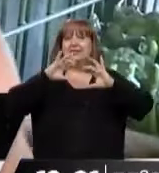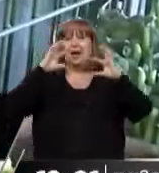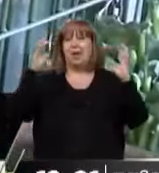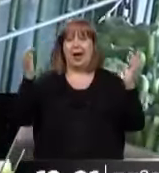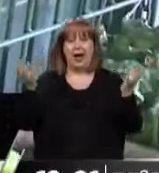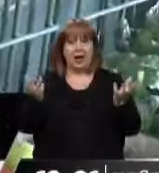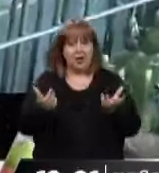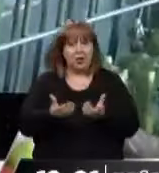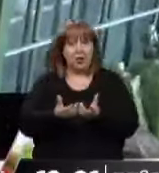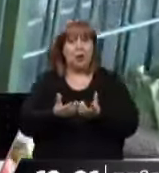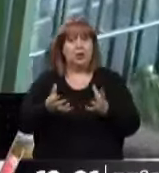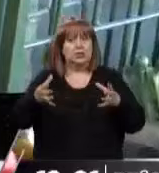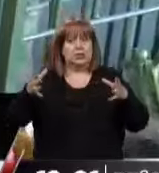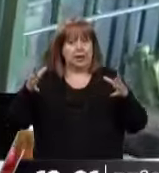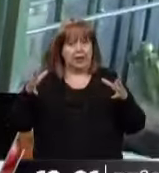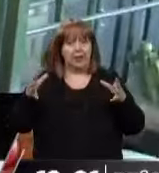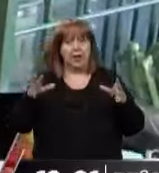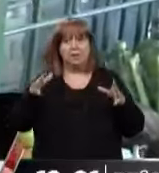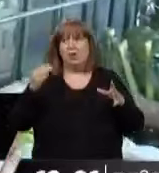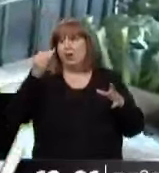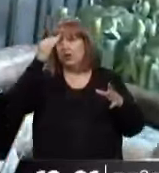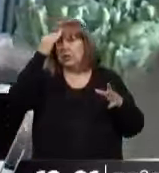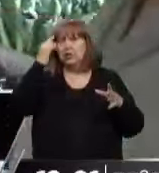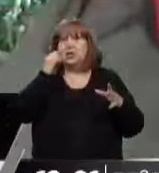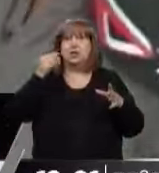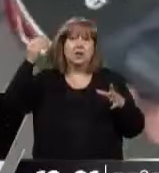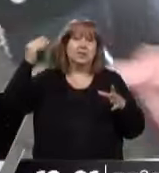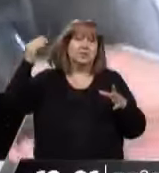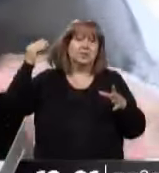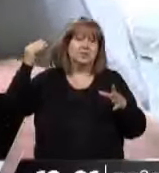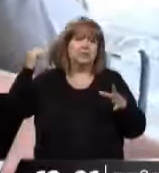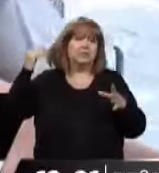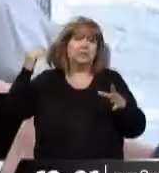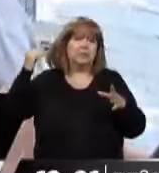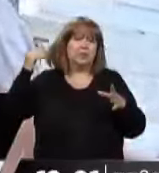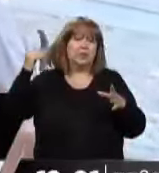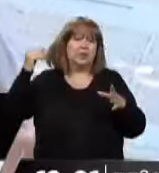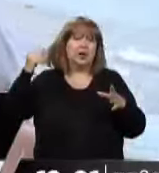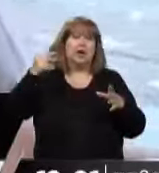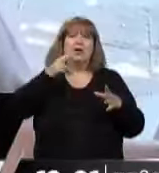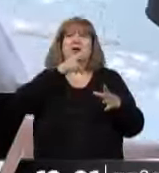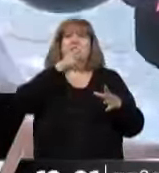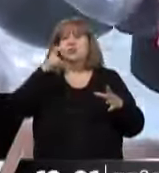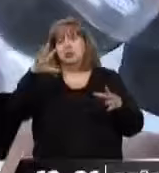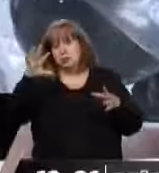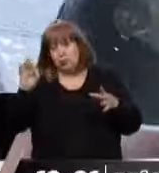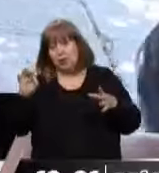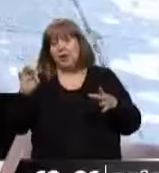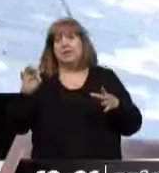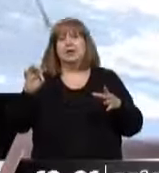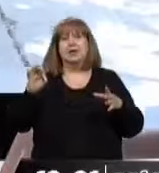caro ahora, el inglés, hace 15 días atrás. Y ahora están en 250, ya